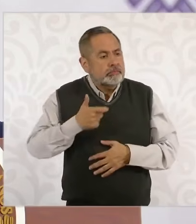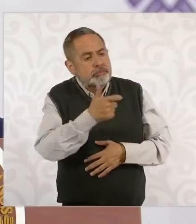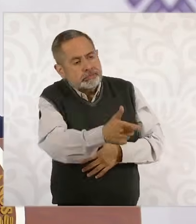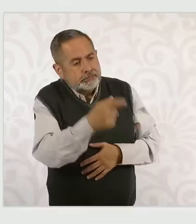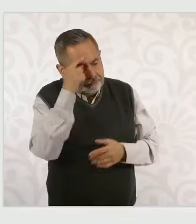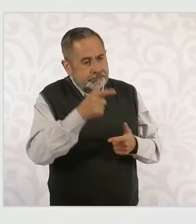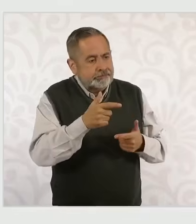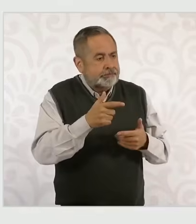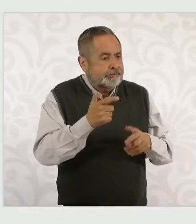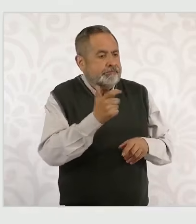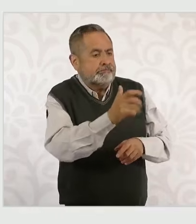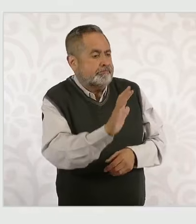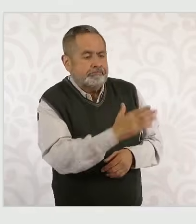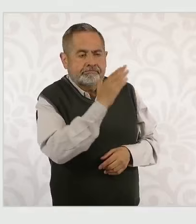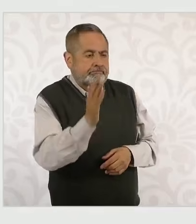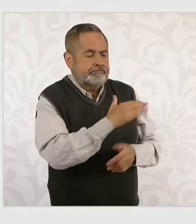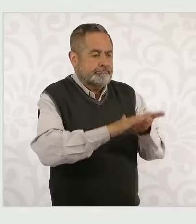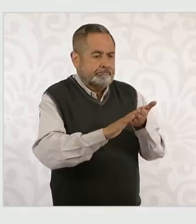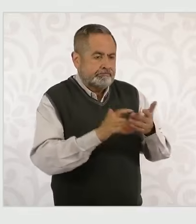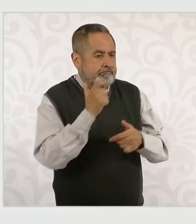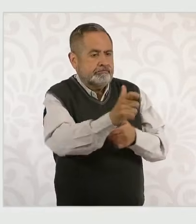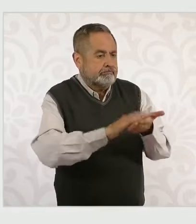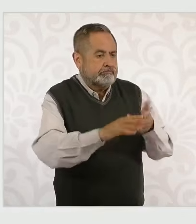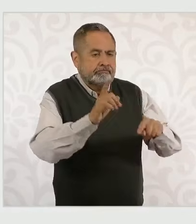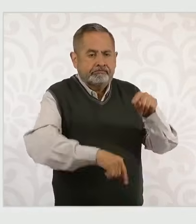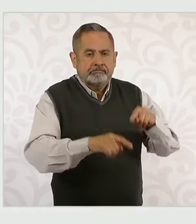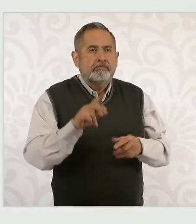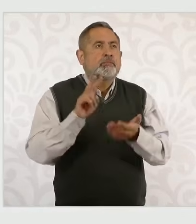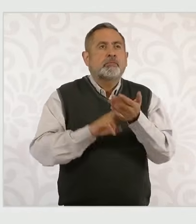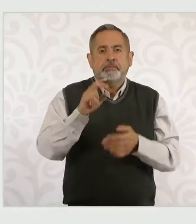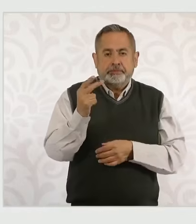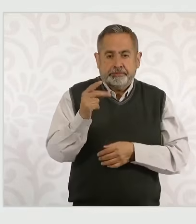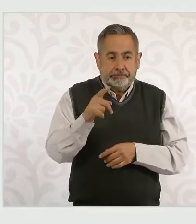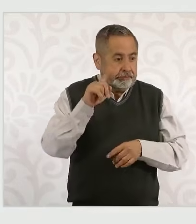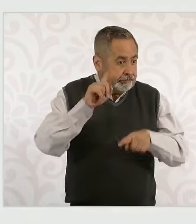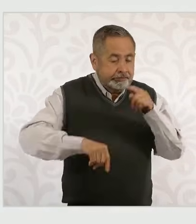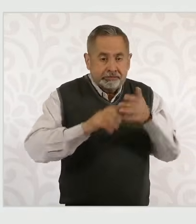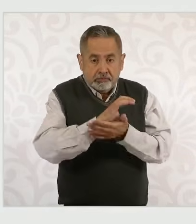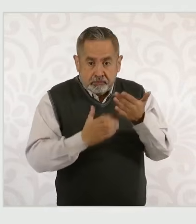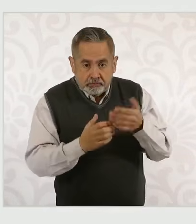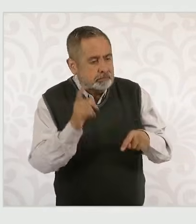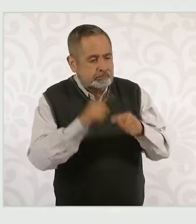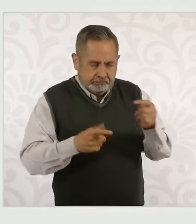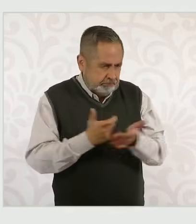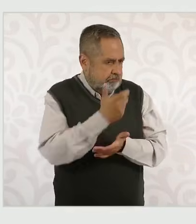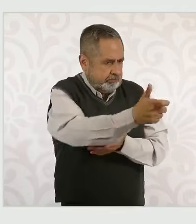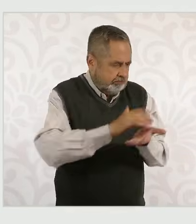vencimientos financieros que tenía Pemex en el 25 principalmente, y eso fue